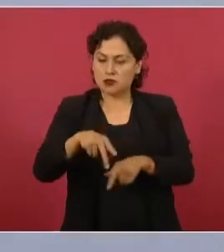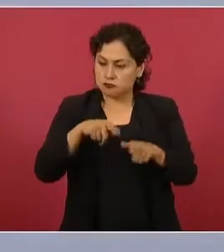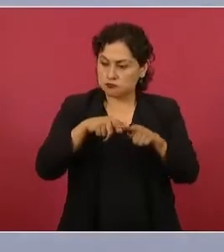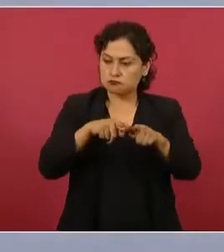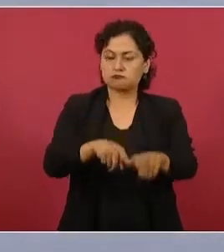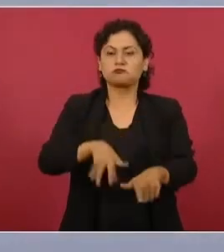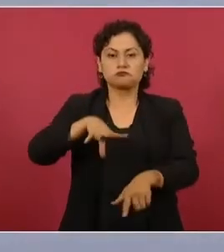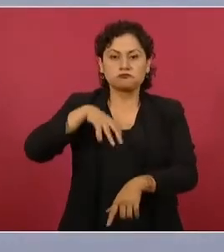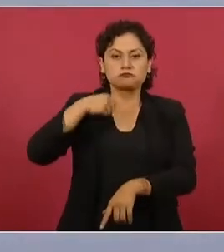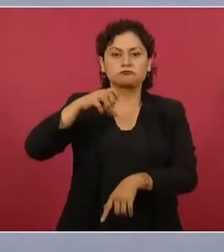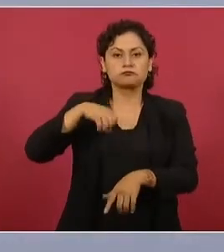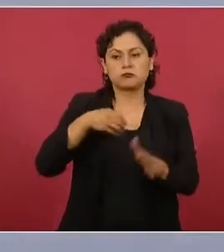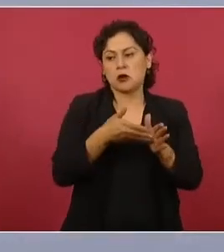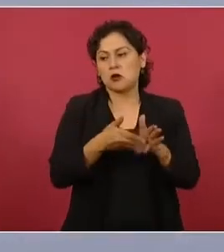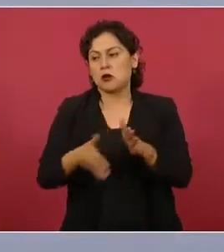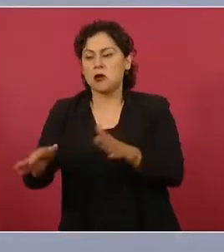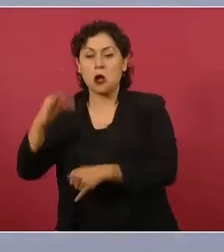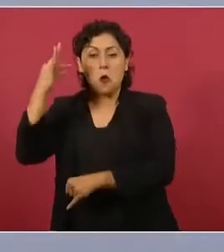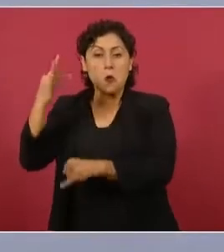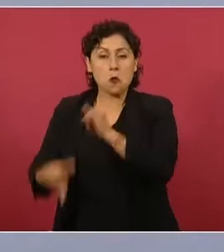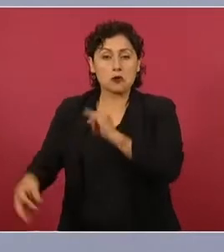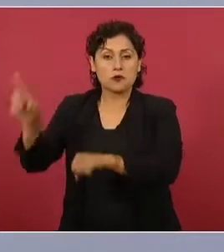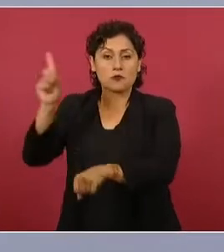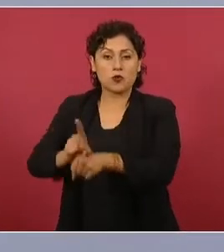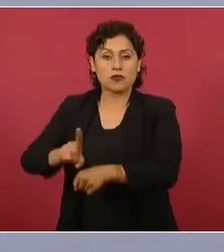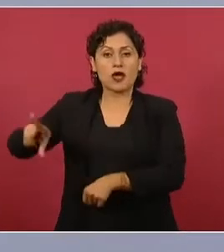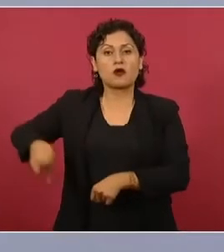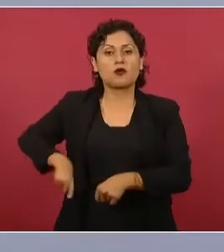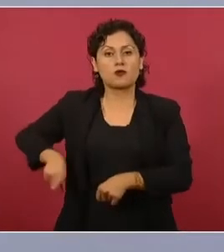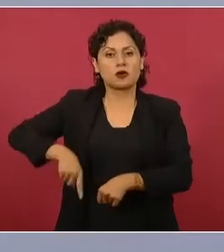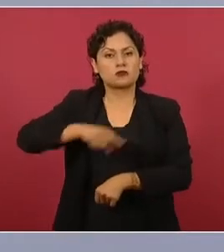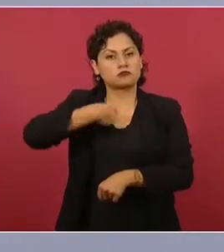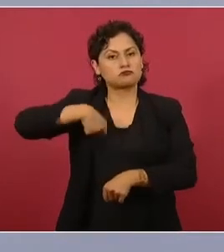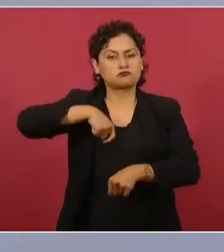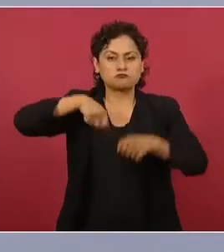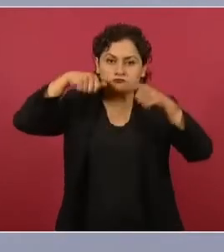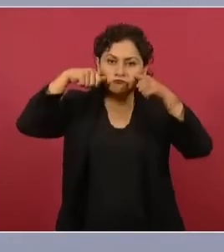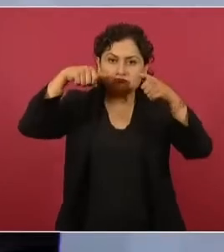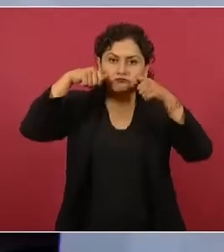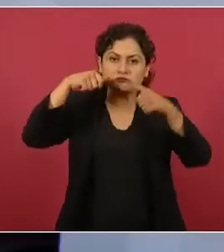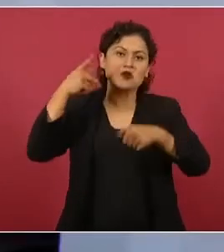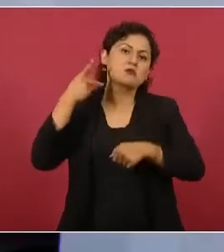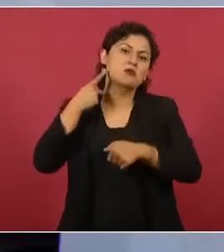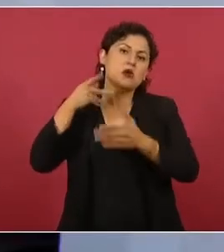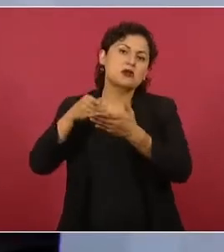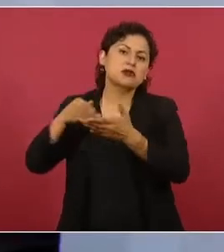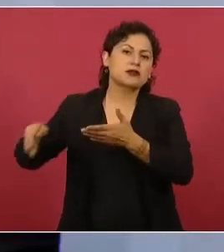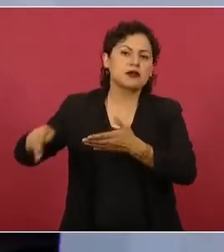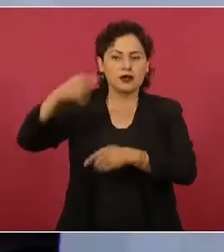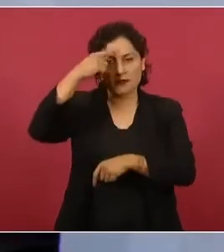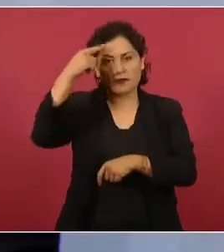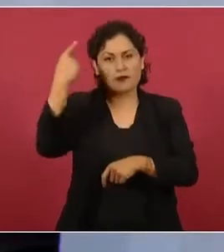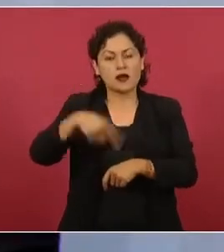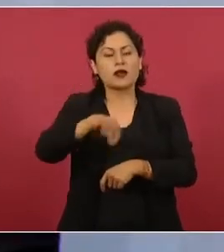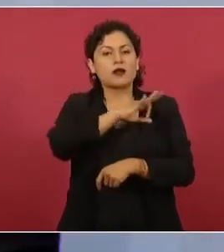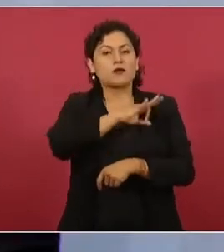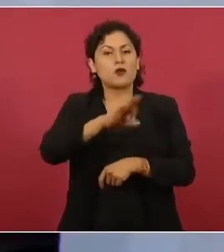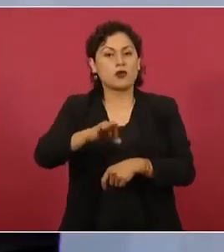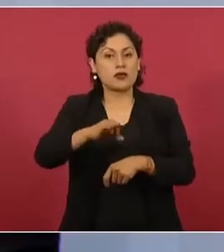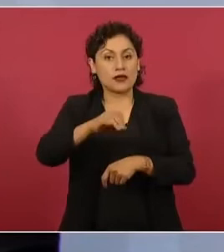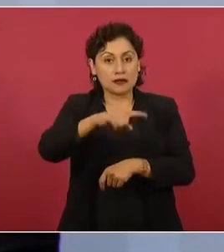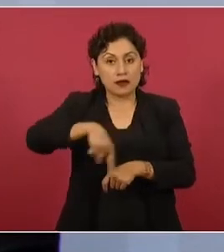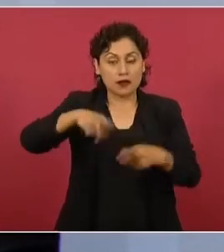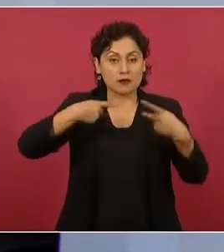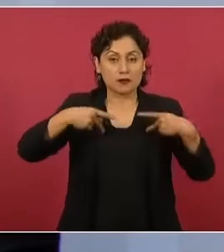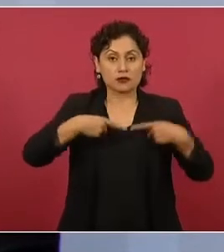este gobierno con el más alto sentido de urgencia, sin politiquería, para que la transformación de la vida pública en favor de los más pobres